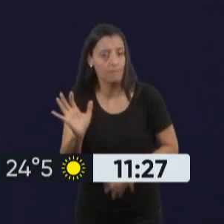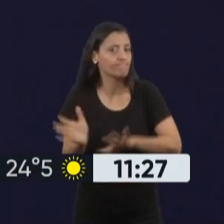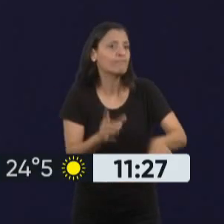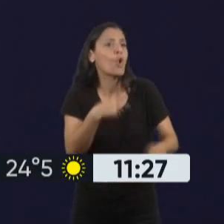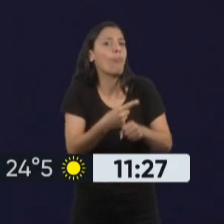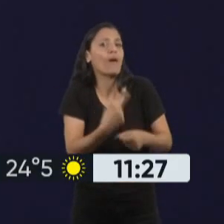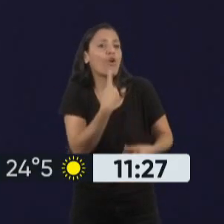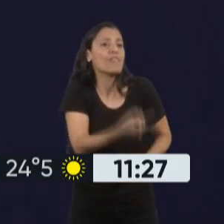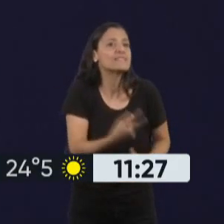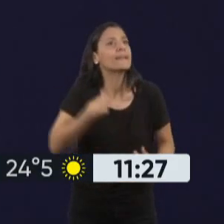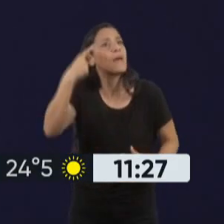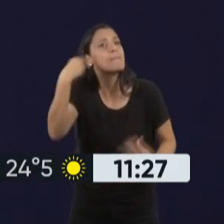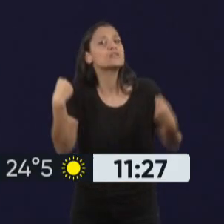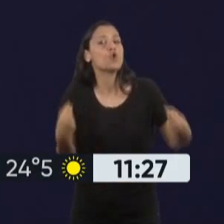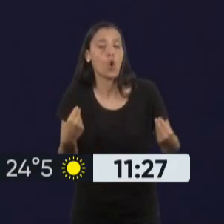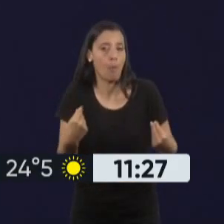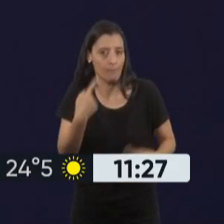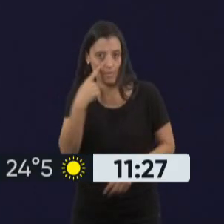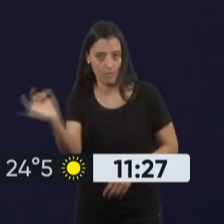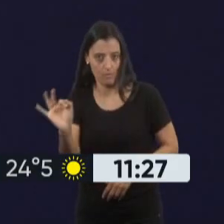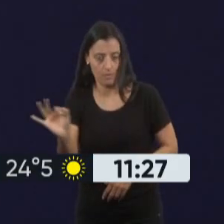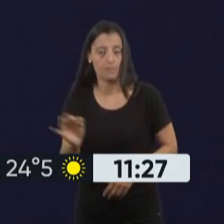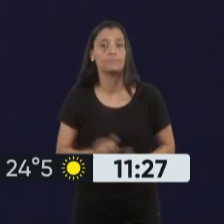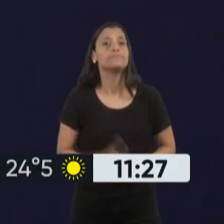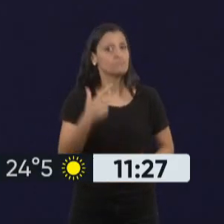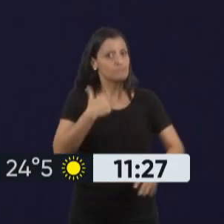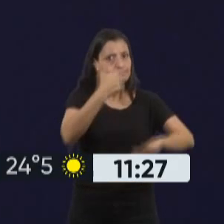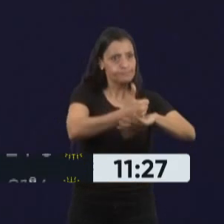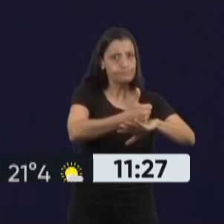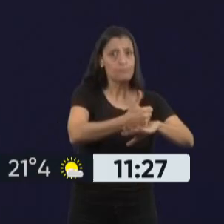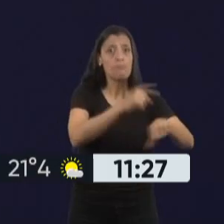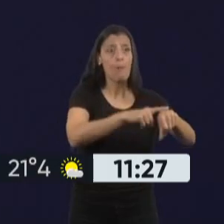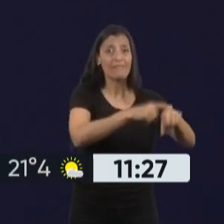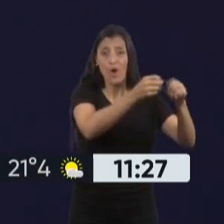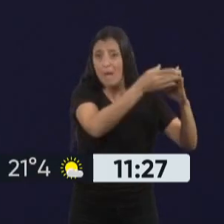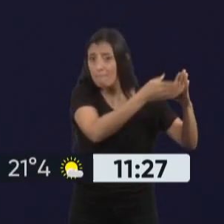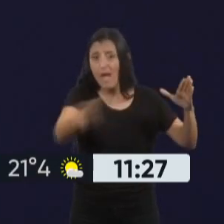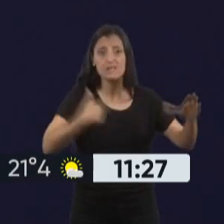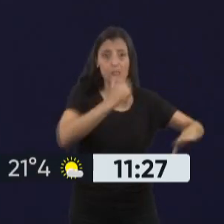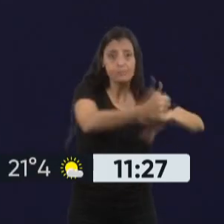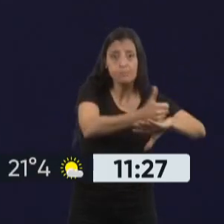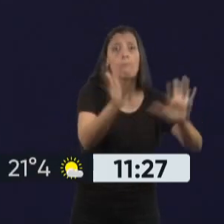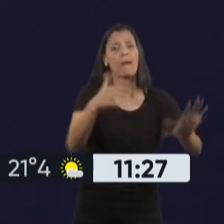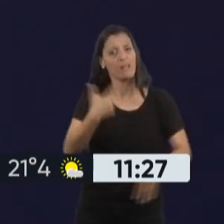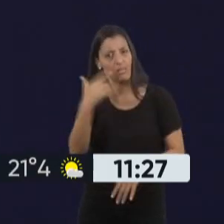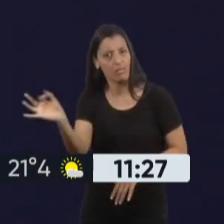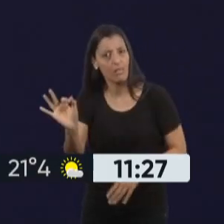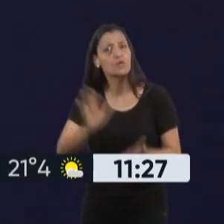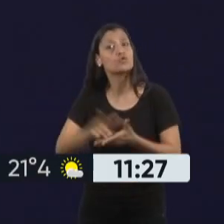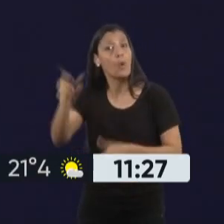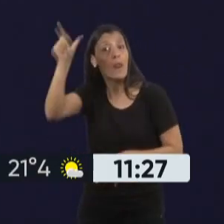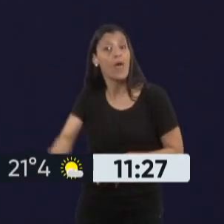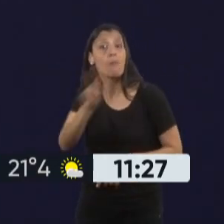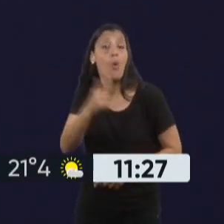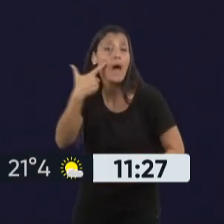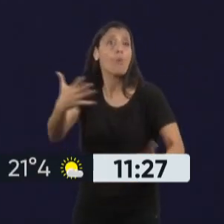puedo opinar. Y de hecho, estuve ahí desde el principio y no lo vi, pero bueno, lo veré.